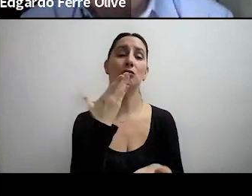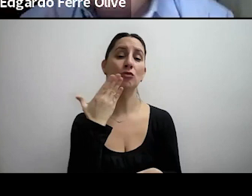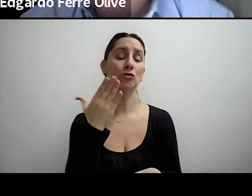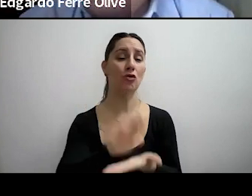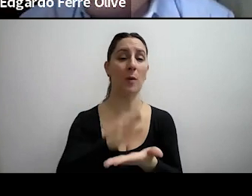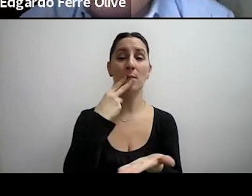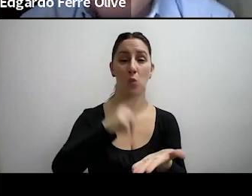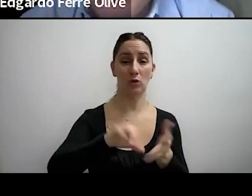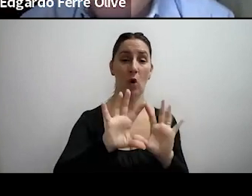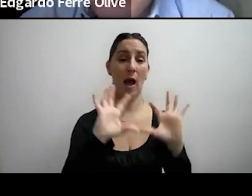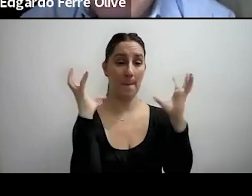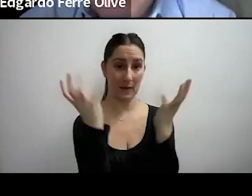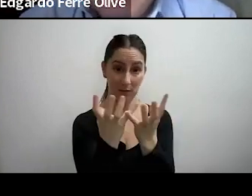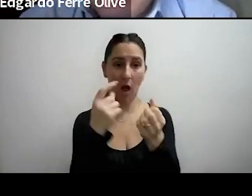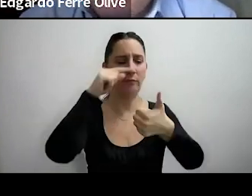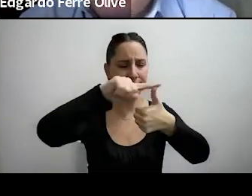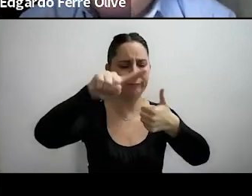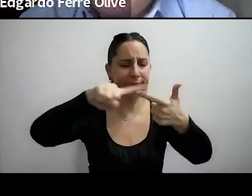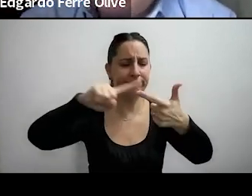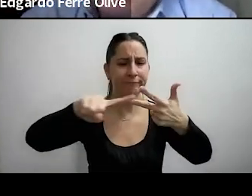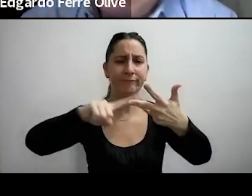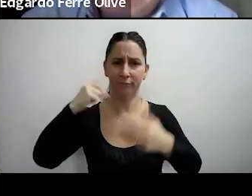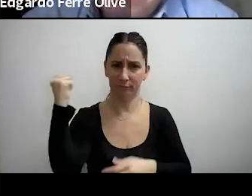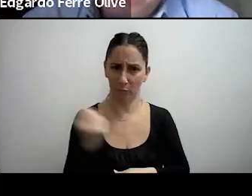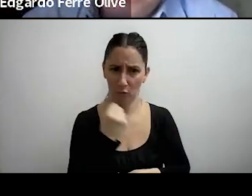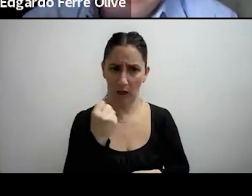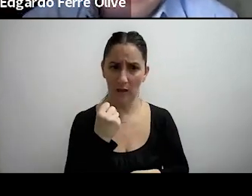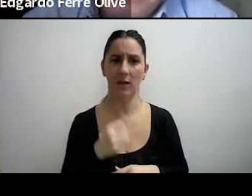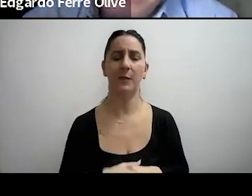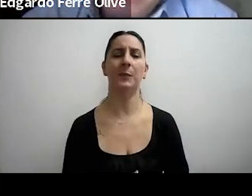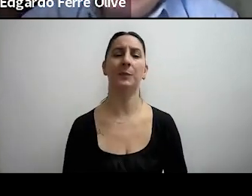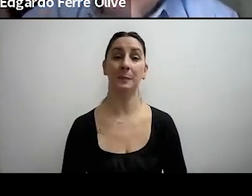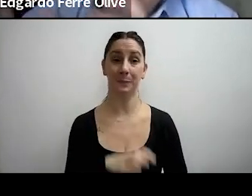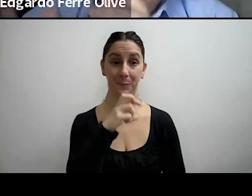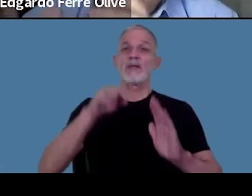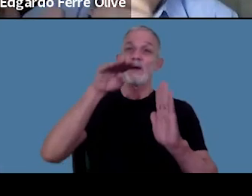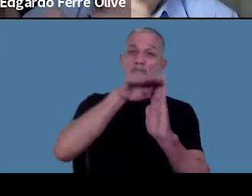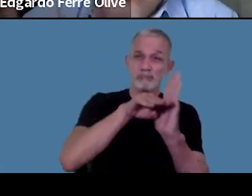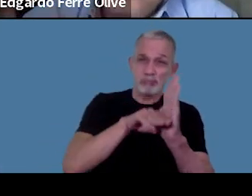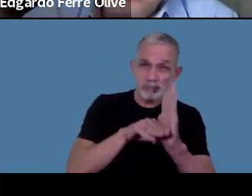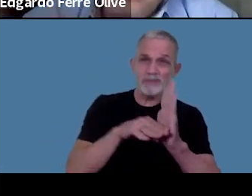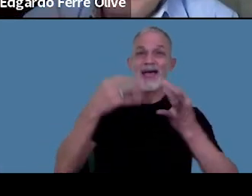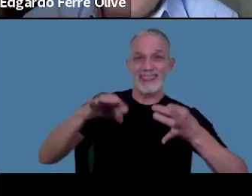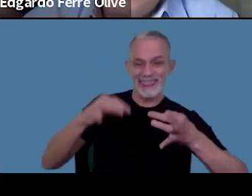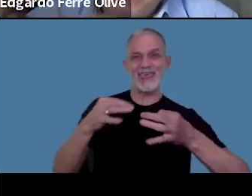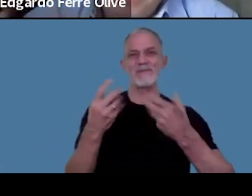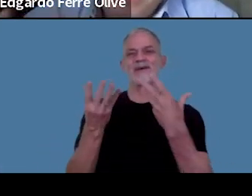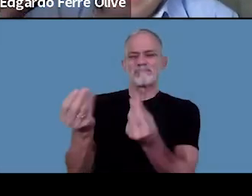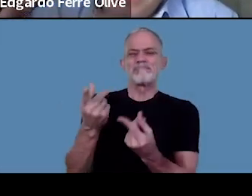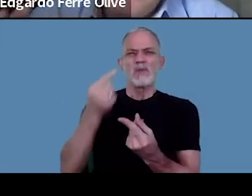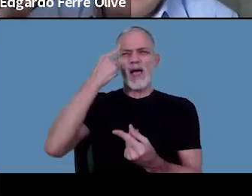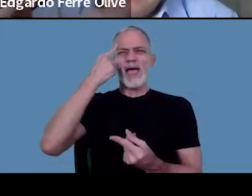tener en cuenta, y todo lo que estamos hablando, que la política ayude, las instituciones también, que haya un concepto